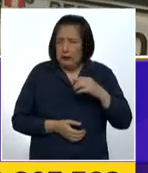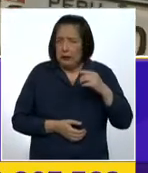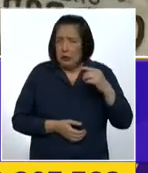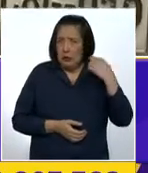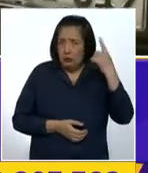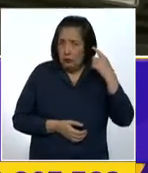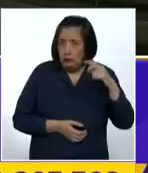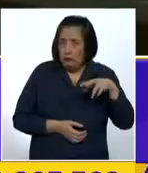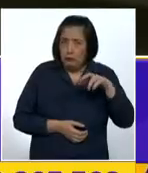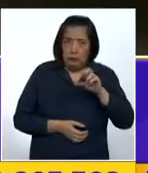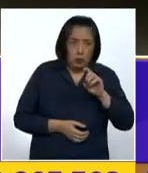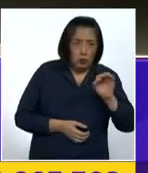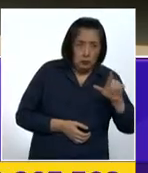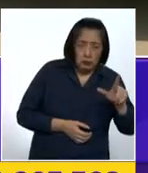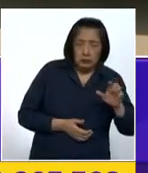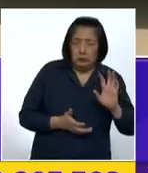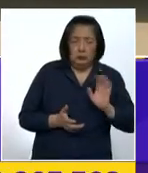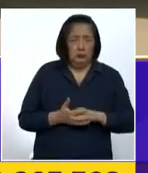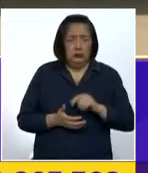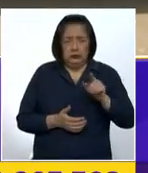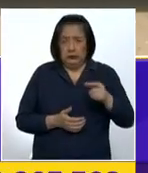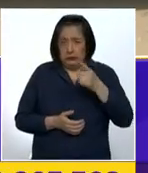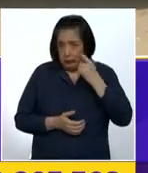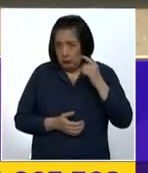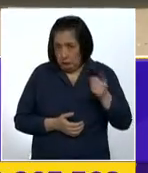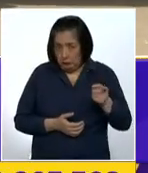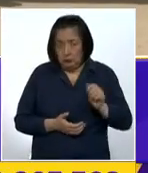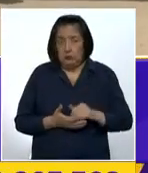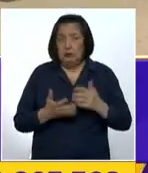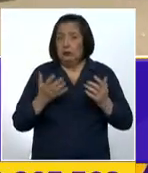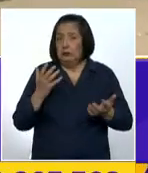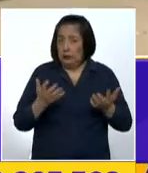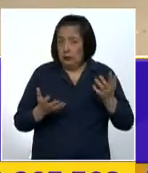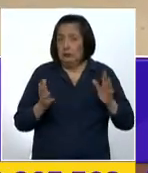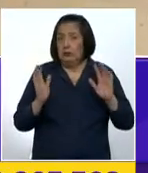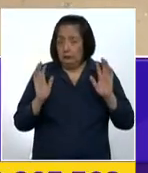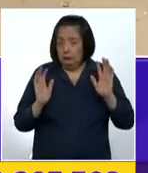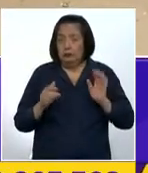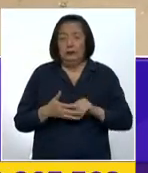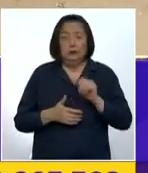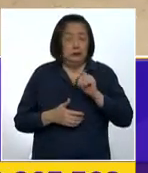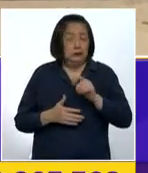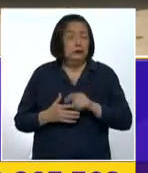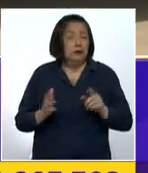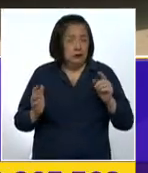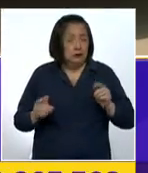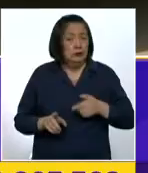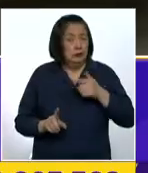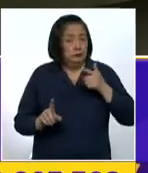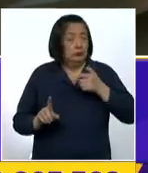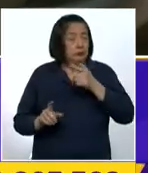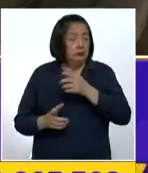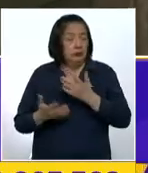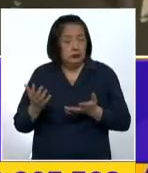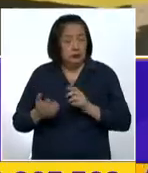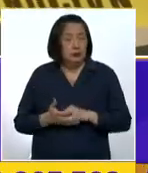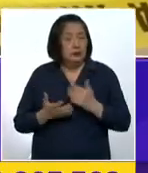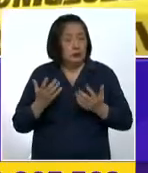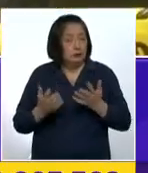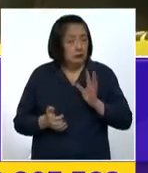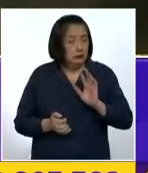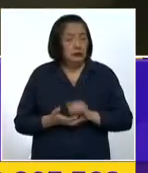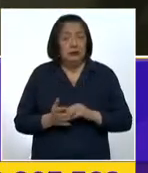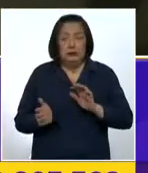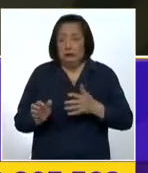de hoy ya la policía ha revelado que este sujeto estaría detrás de este ataque de sicariato, estaría detrás